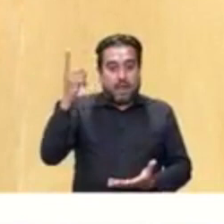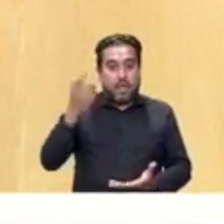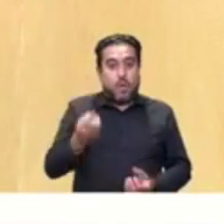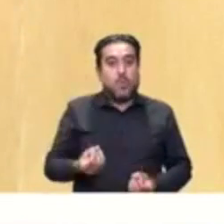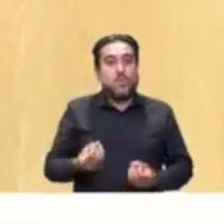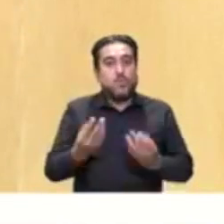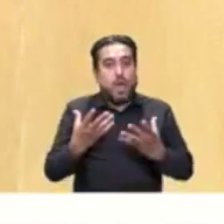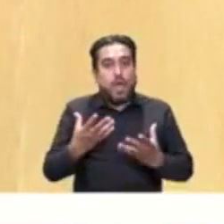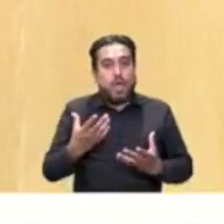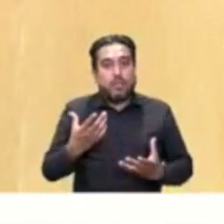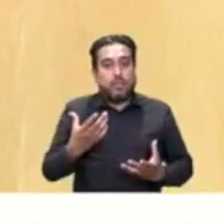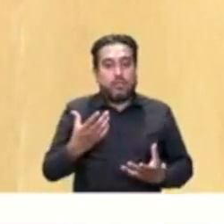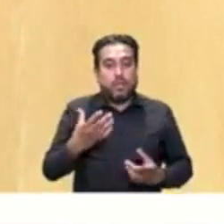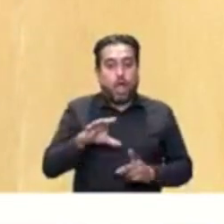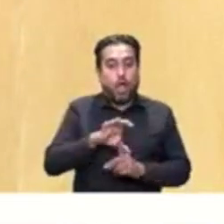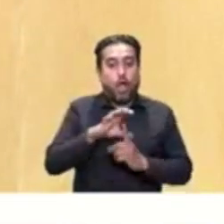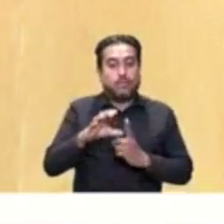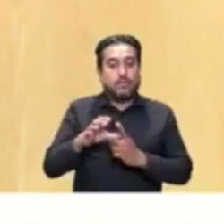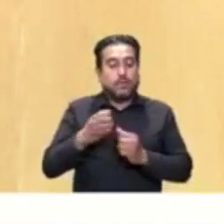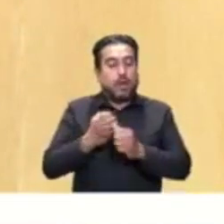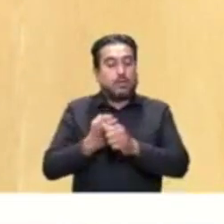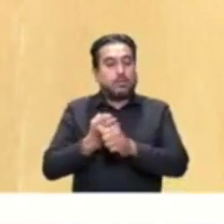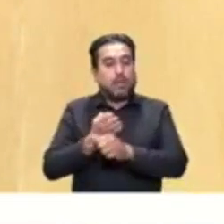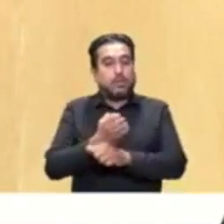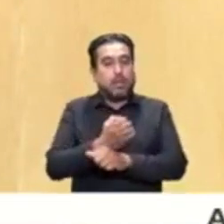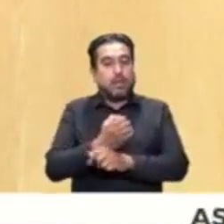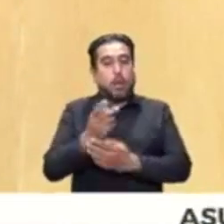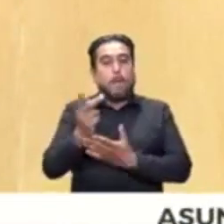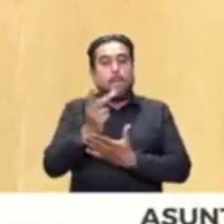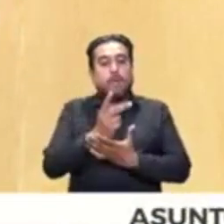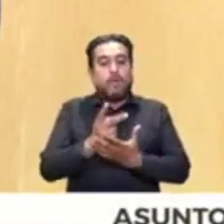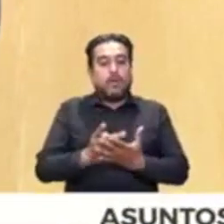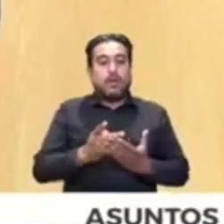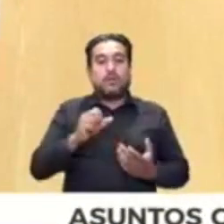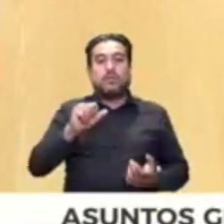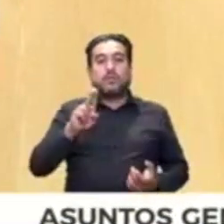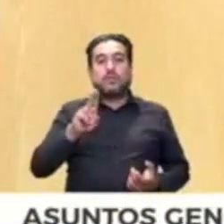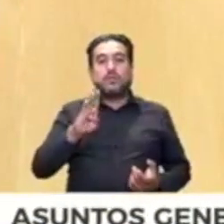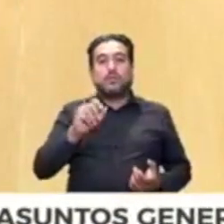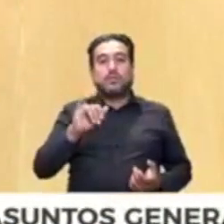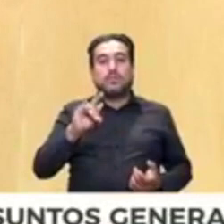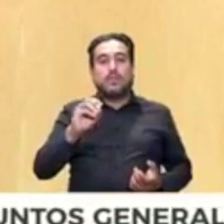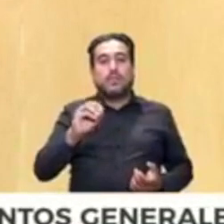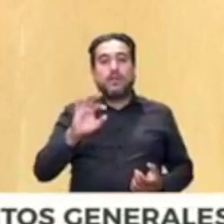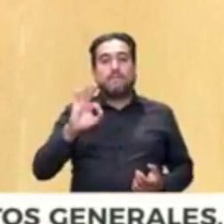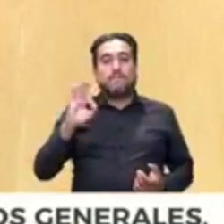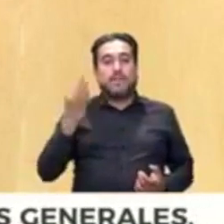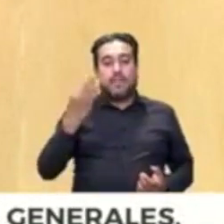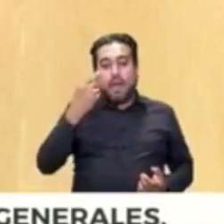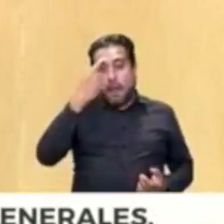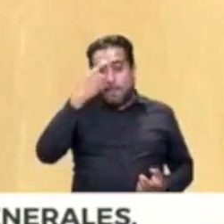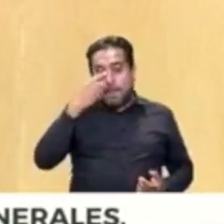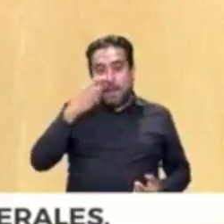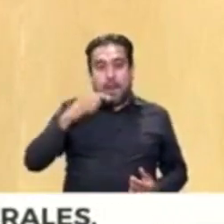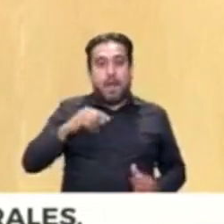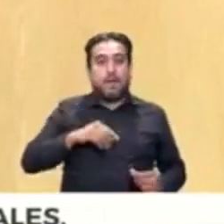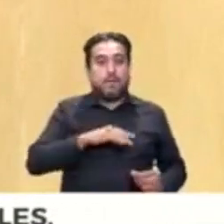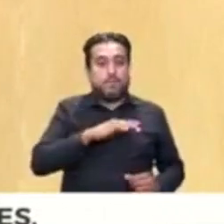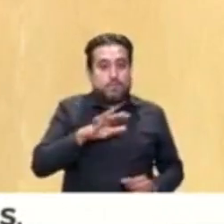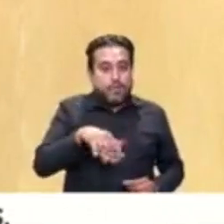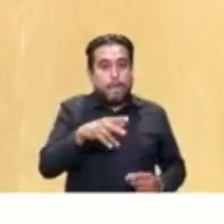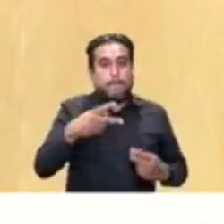recibidos por la Comisión Estatal a través del programa subsidio Federal para realizar acciones de búsqueda de personas